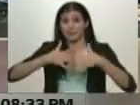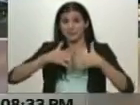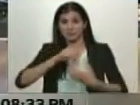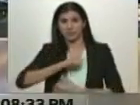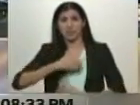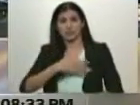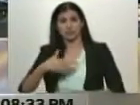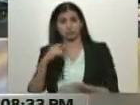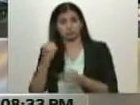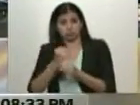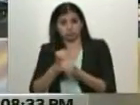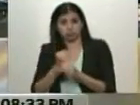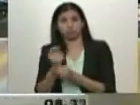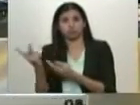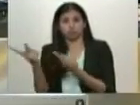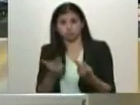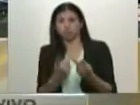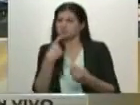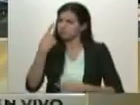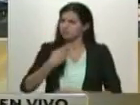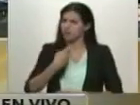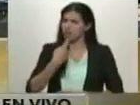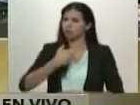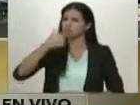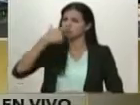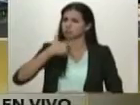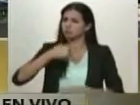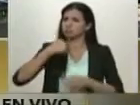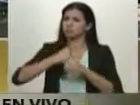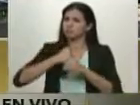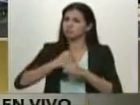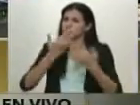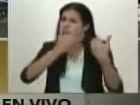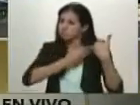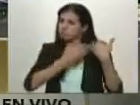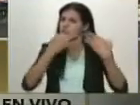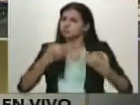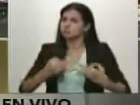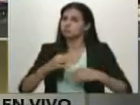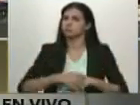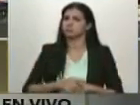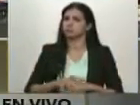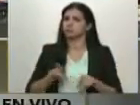trabajar, con seriedad, con responsabilidad. Yo lo decía